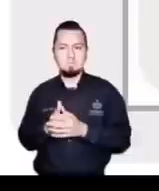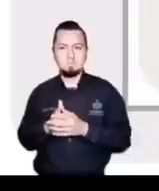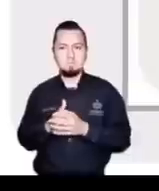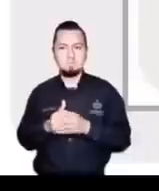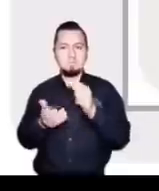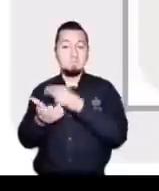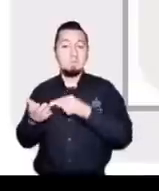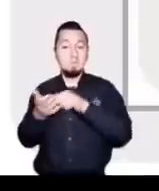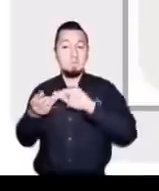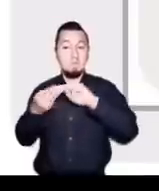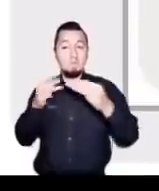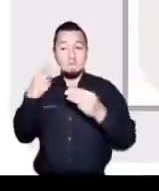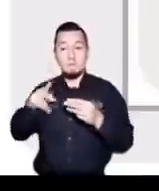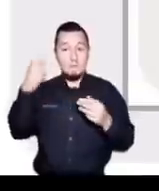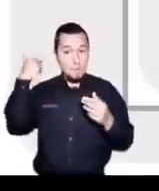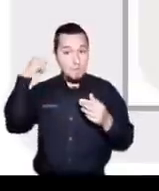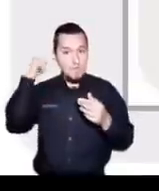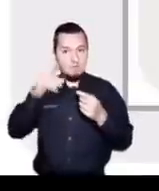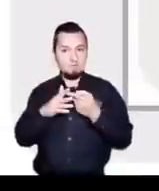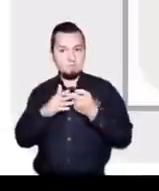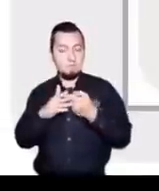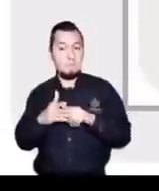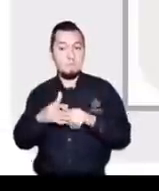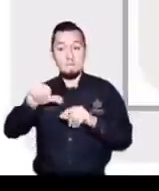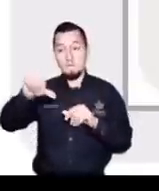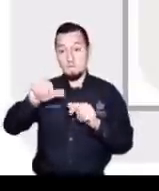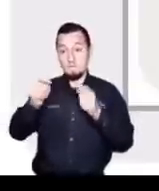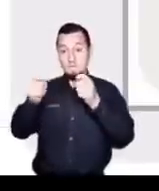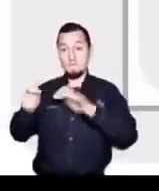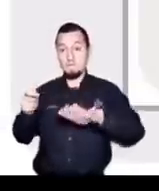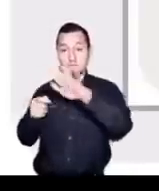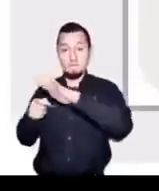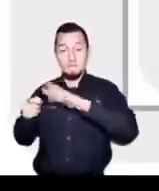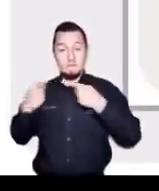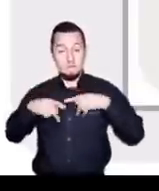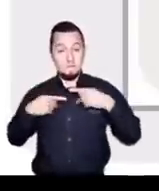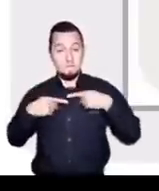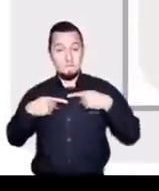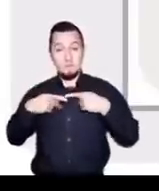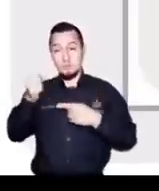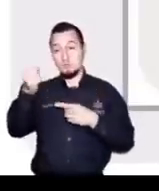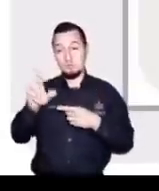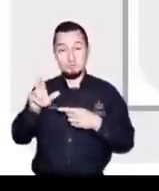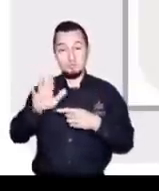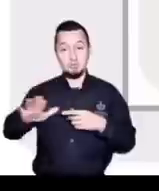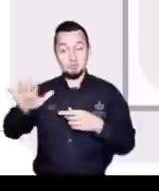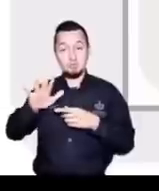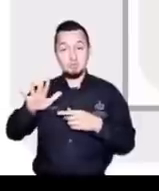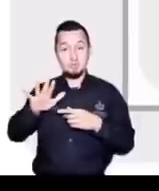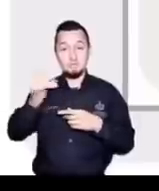Guadalajara para ofrecer a todos los habitantes del sur y especialmente de